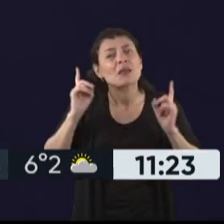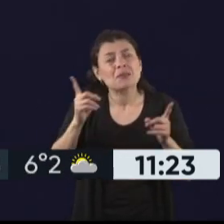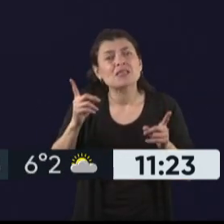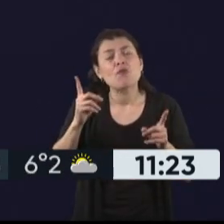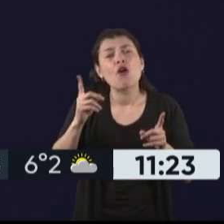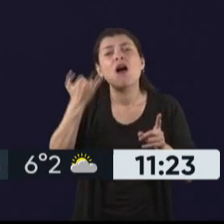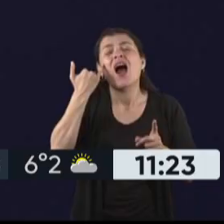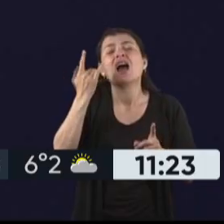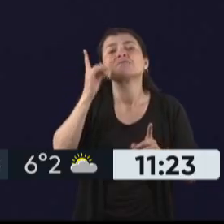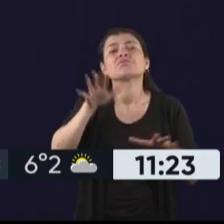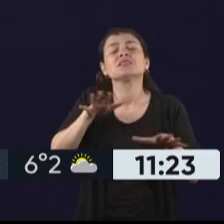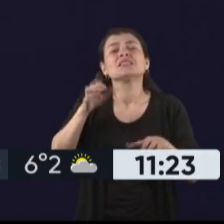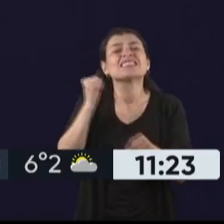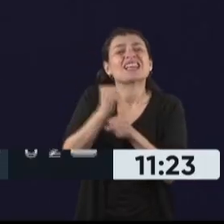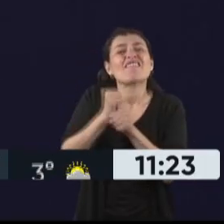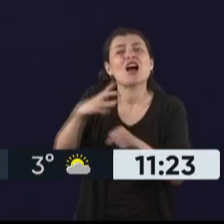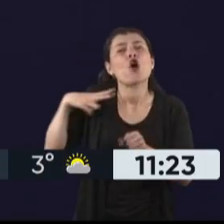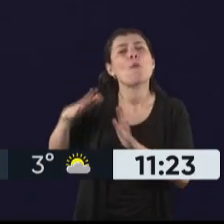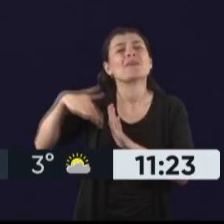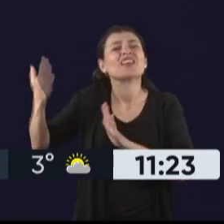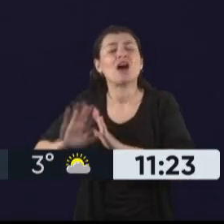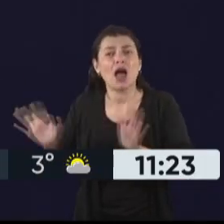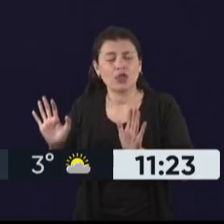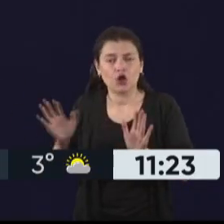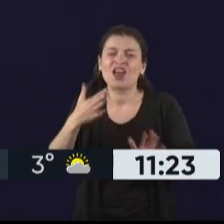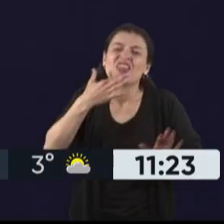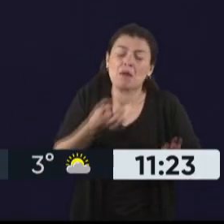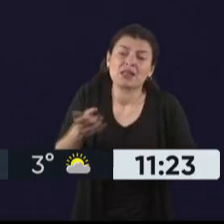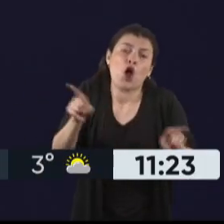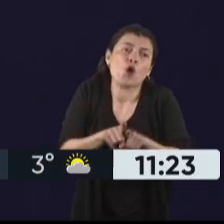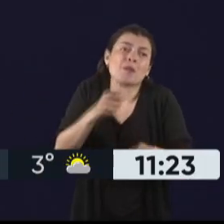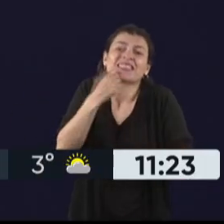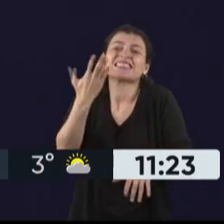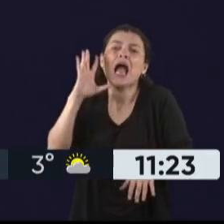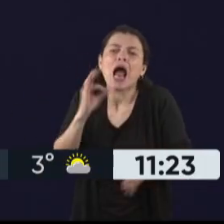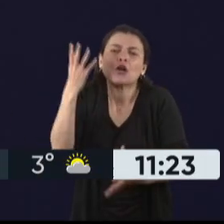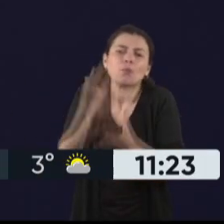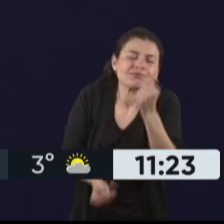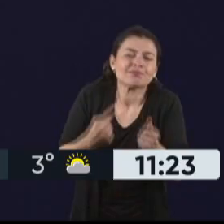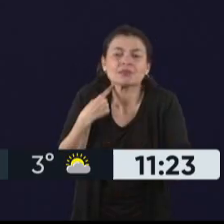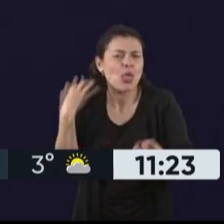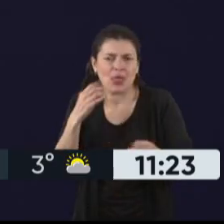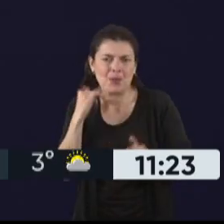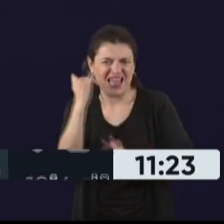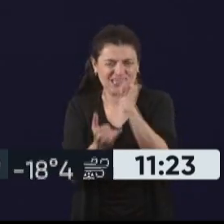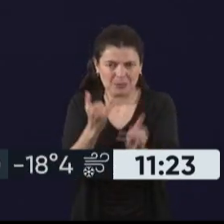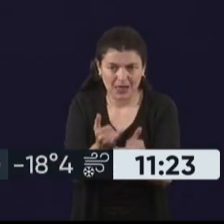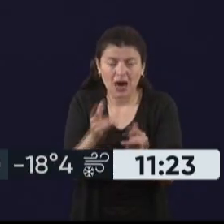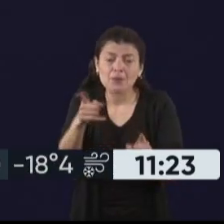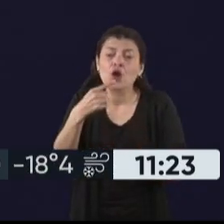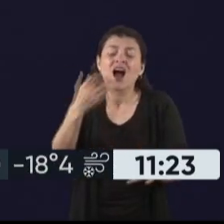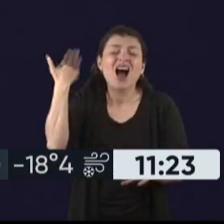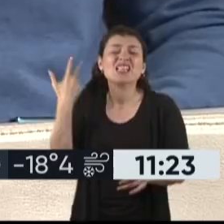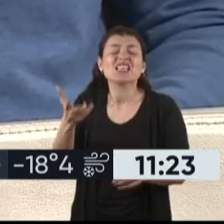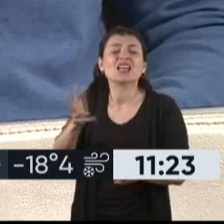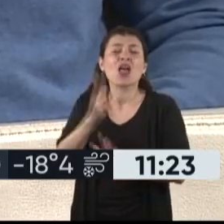actividad privada, que no exime seguramente de darle explicación, ojo. ¿Cómo? Salió la ministra